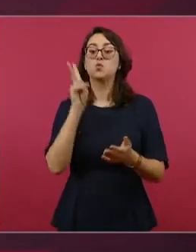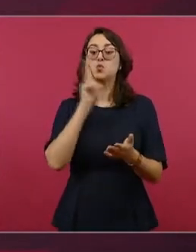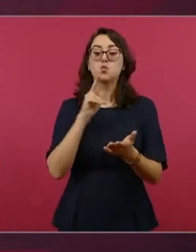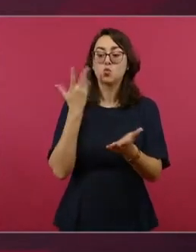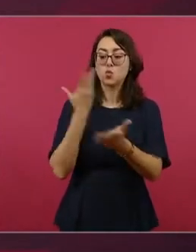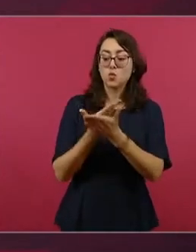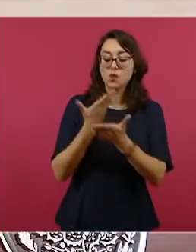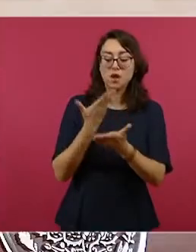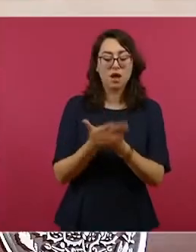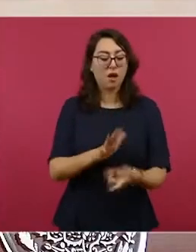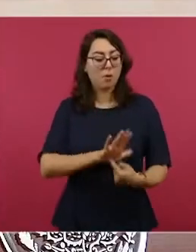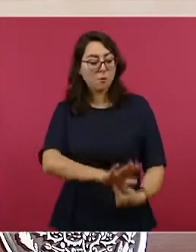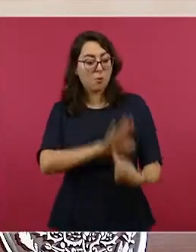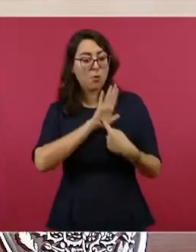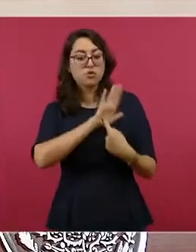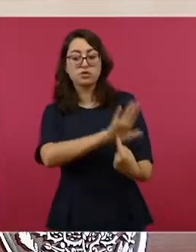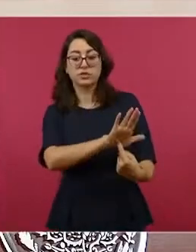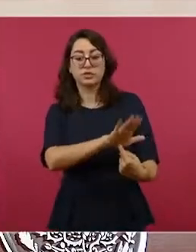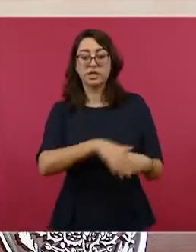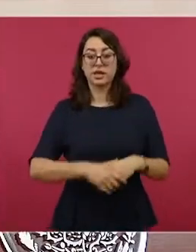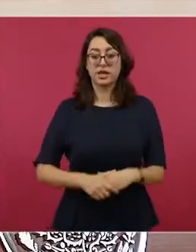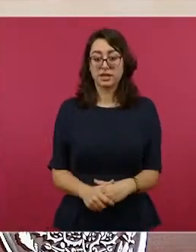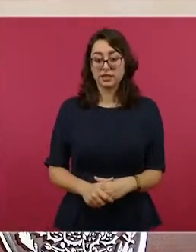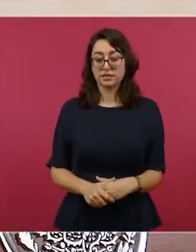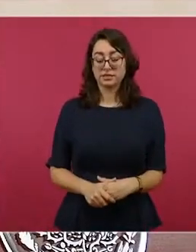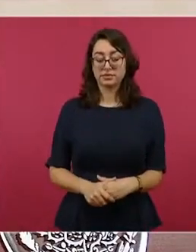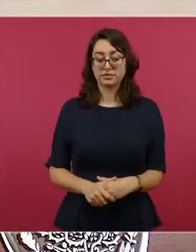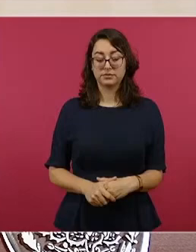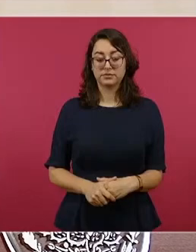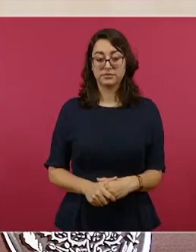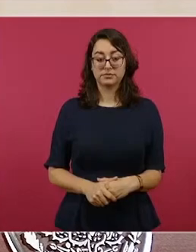nada más por única vez,